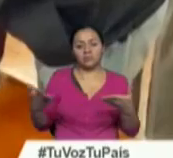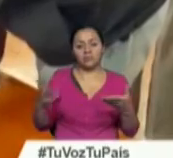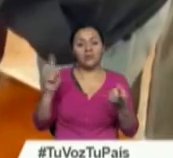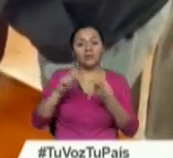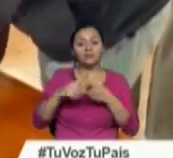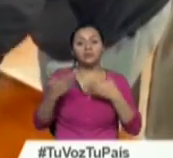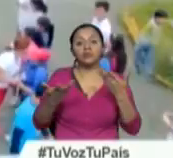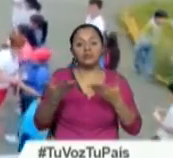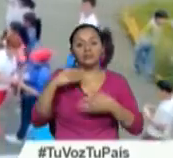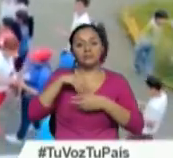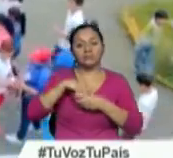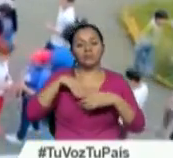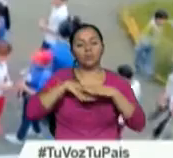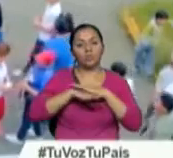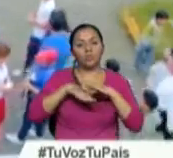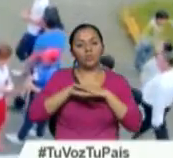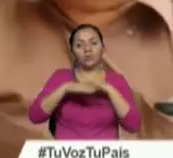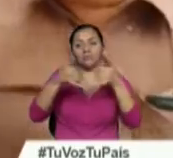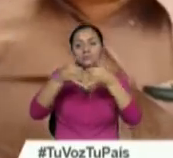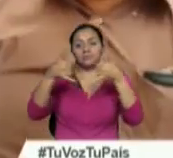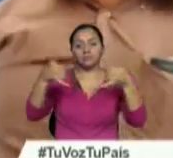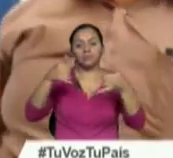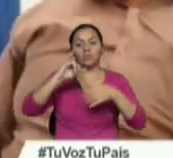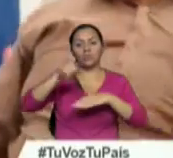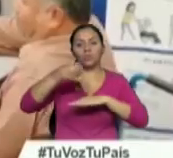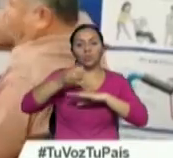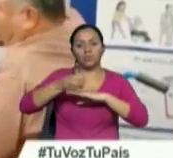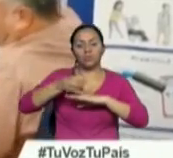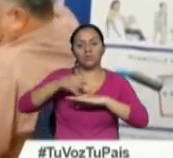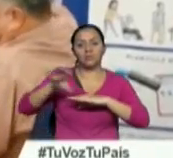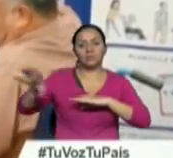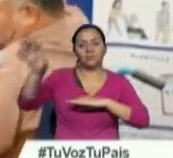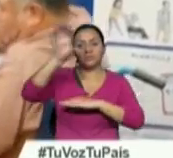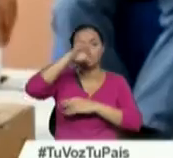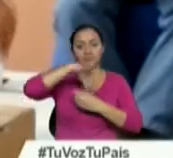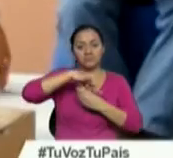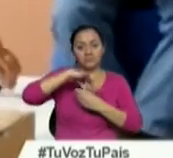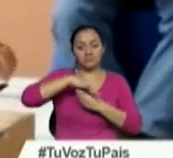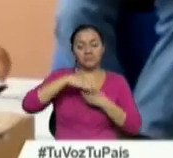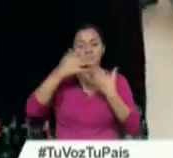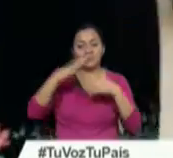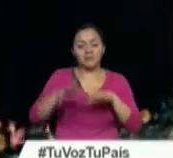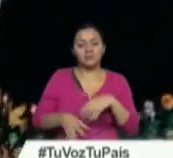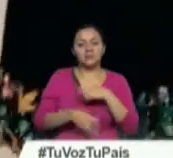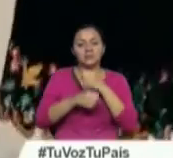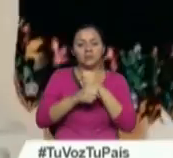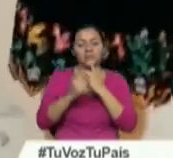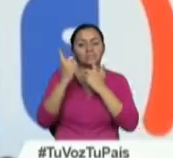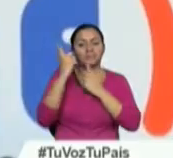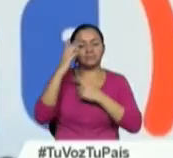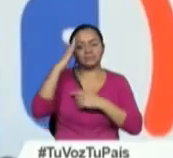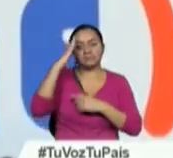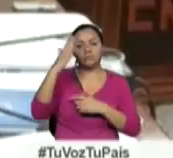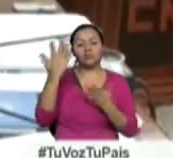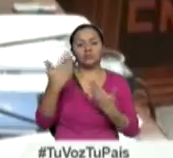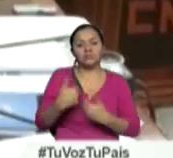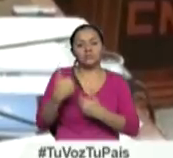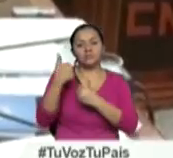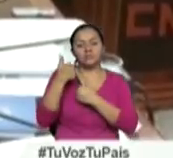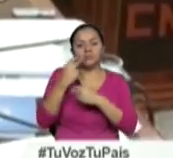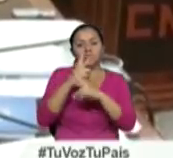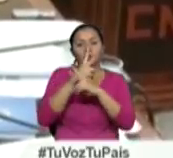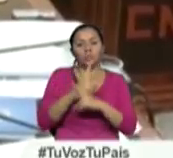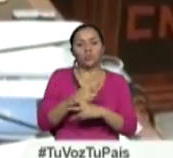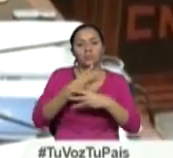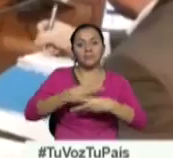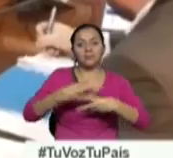lugares de almacenamiento determinados por las juntas provinciales electorales. Mientras que en seguridad, las Fuerzas Armadas estarán encargadas de custodiar